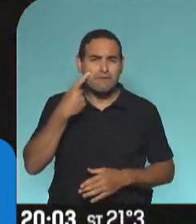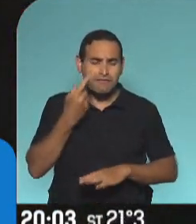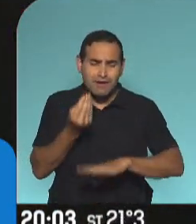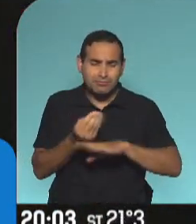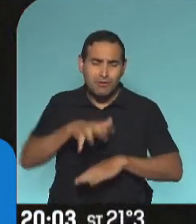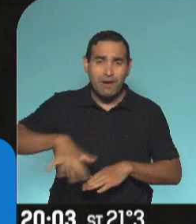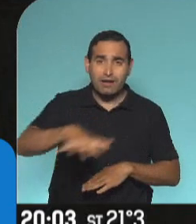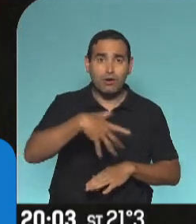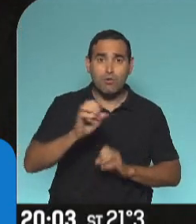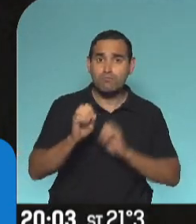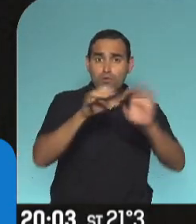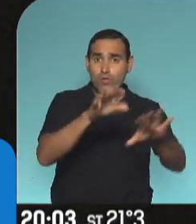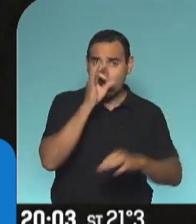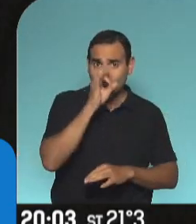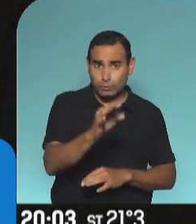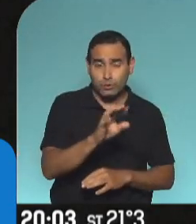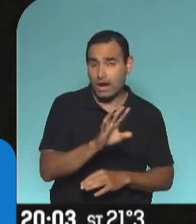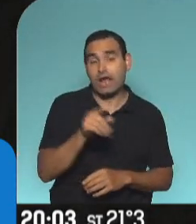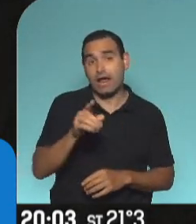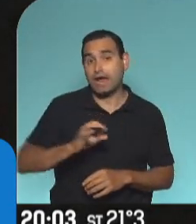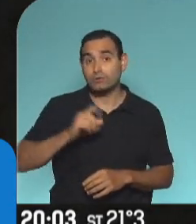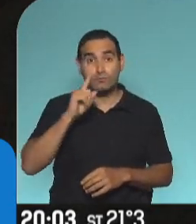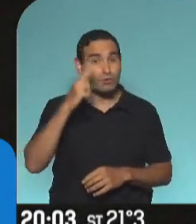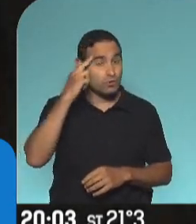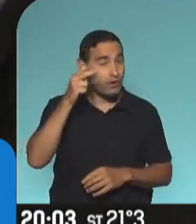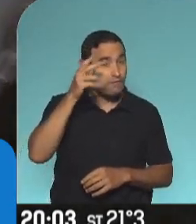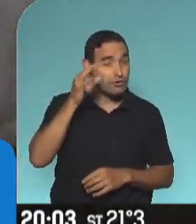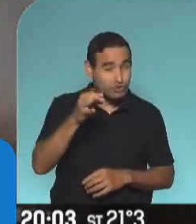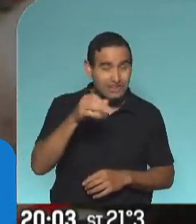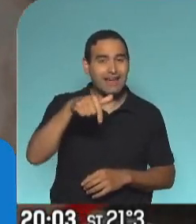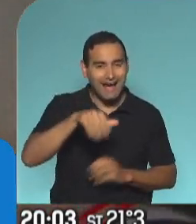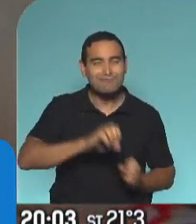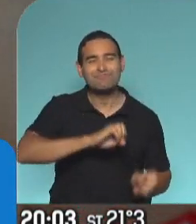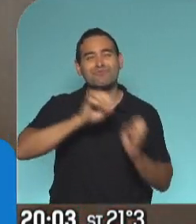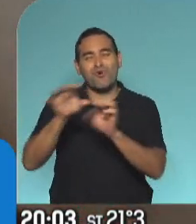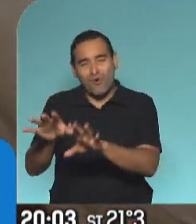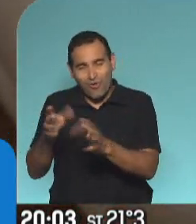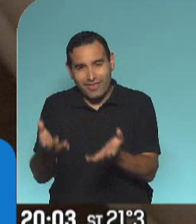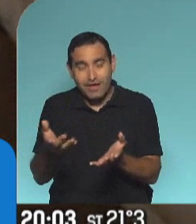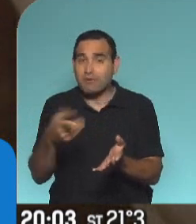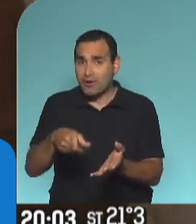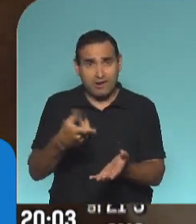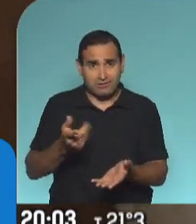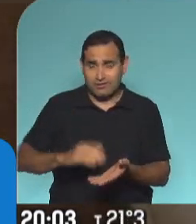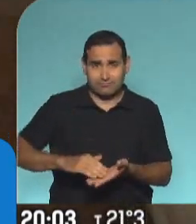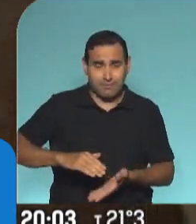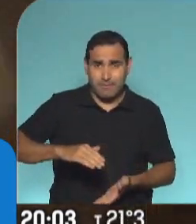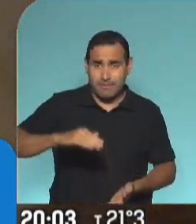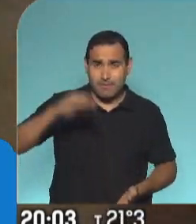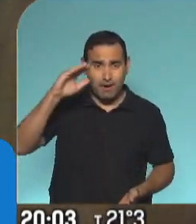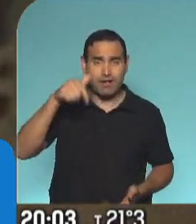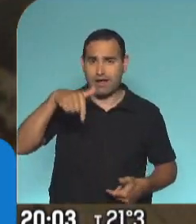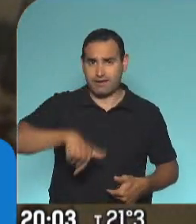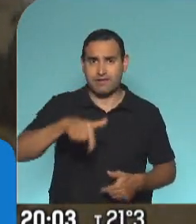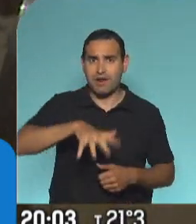cambió de barrio, a pesar de que en el año 80 recién ahí se muda, pero vivió prácticamente todo su apogeo en